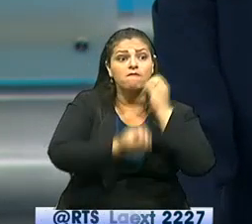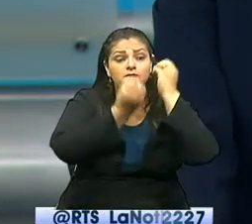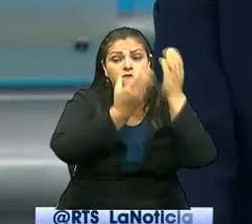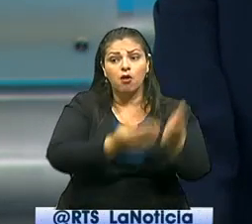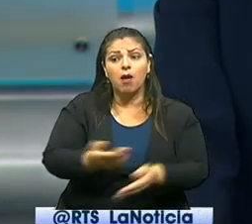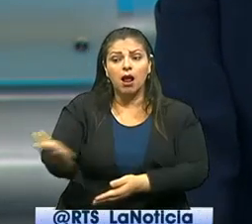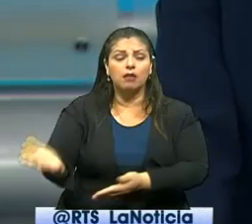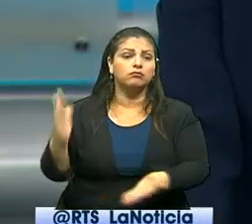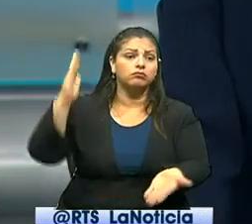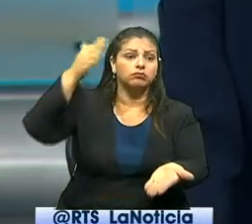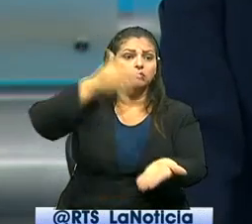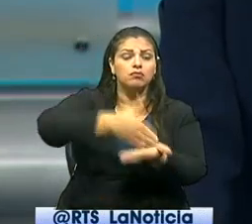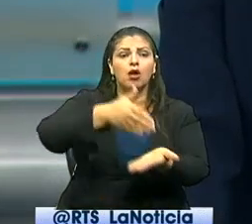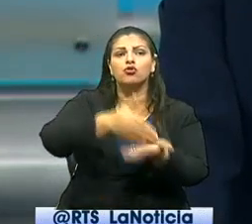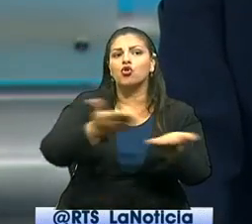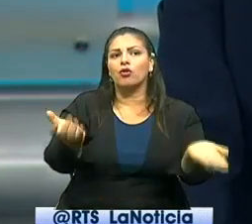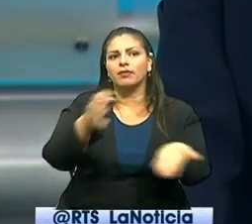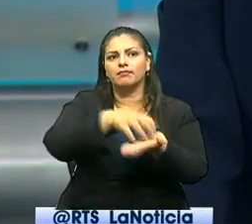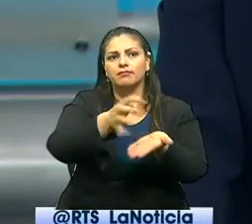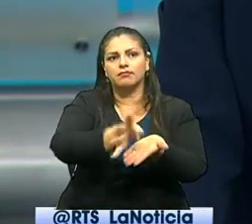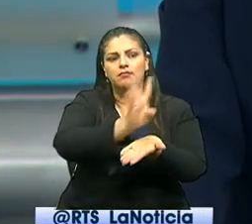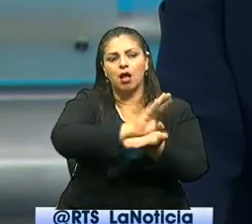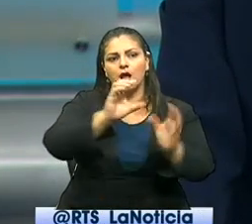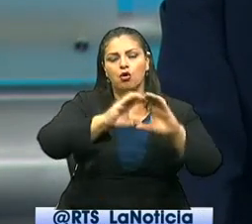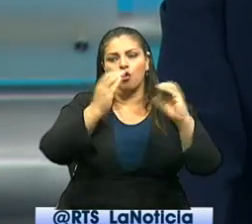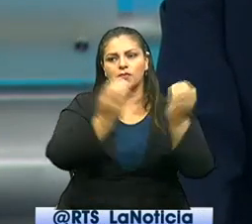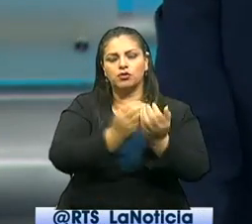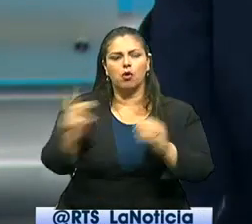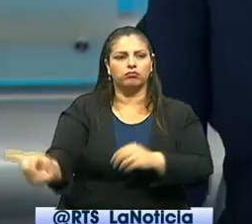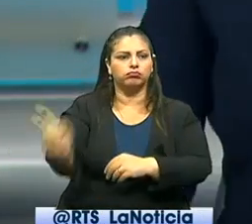a comparecer ante la Comisión de Fiscalización.